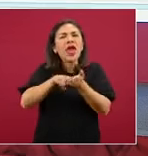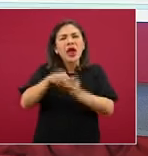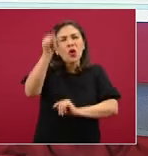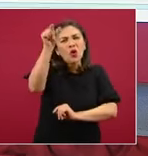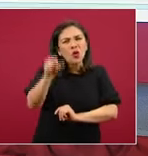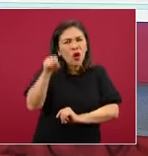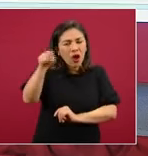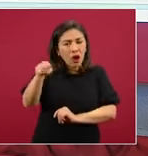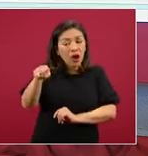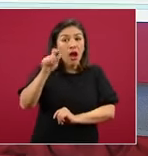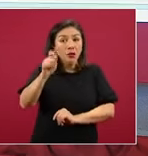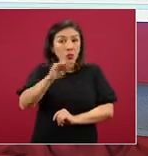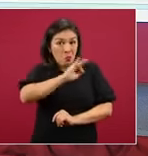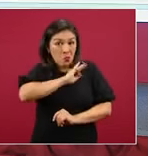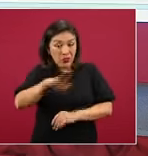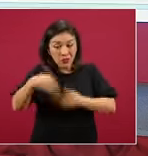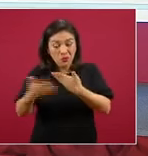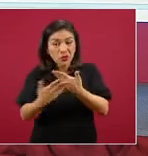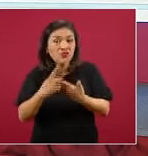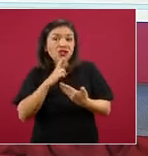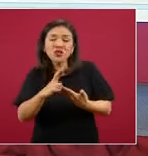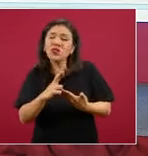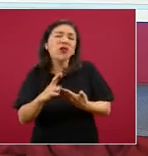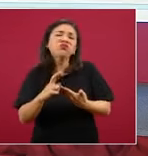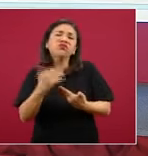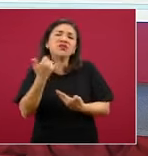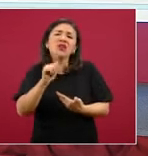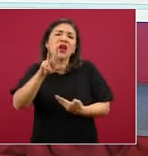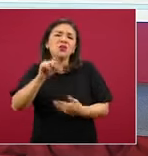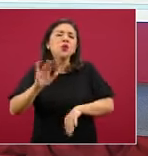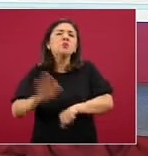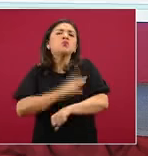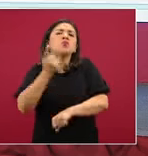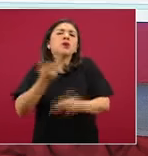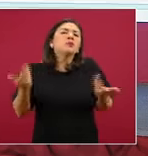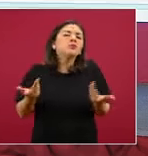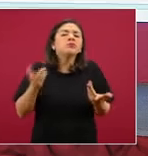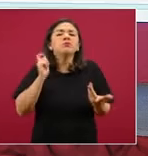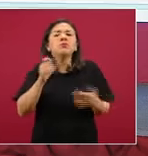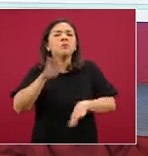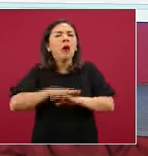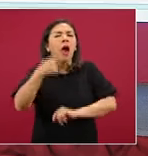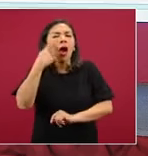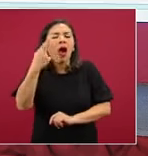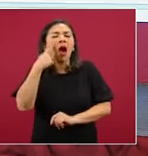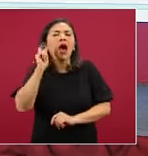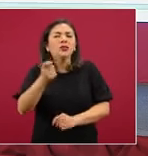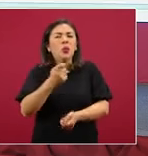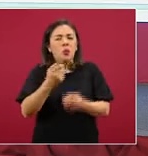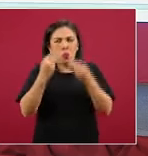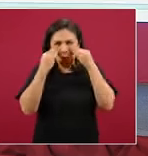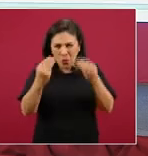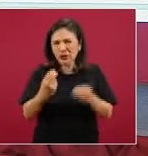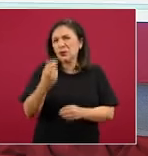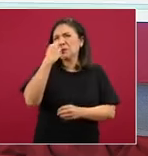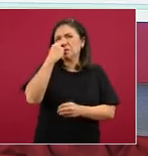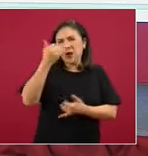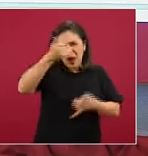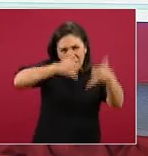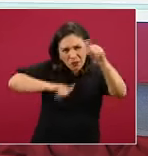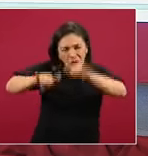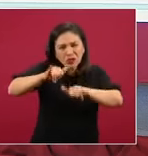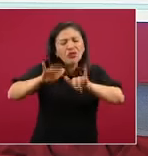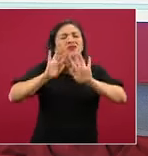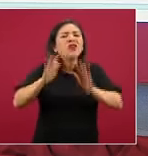que no va a tener posibilidad de resultados por diferentes razones, principalmente es porque se ha tomado la muestra y ha habido